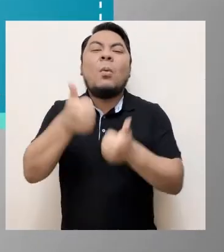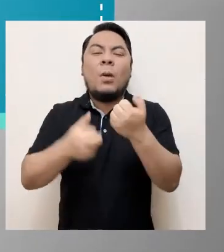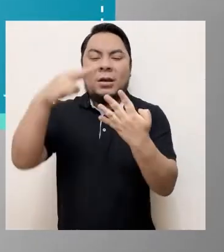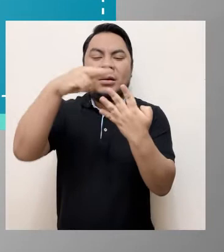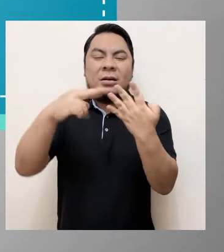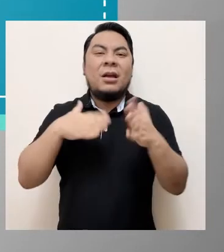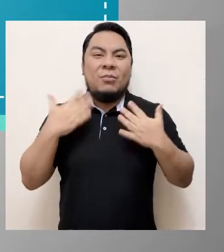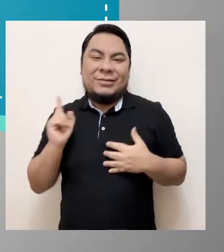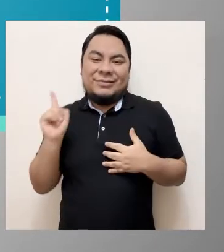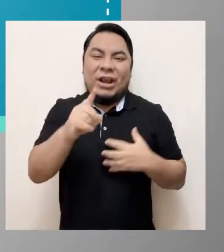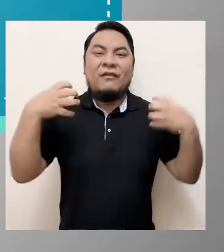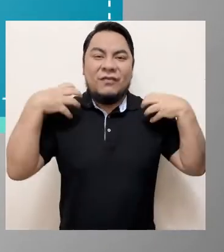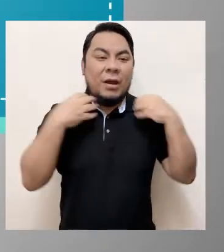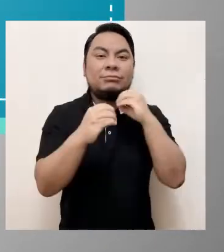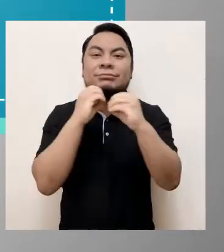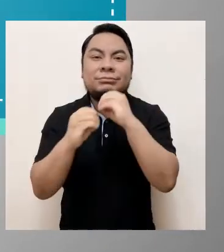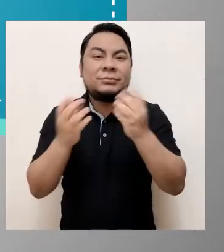¿Cuáles son los requisitos para conciliar?